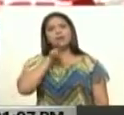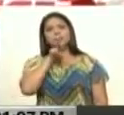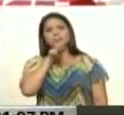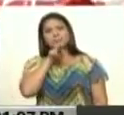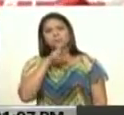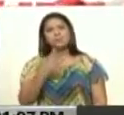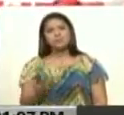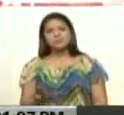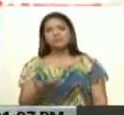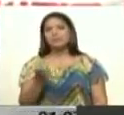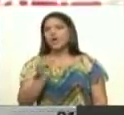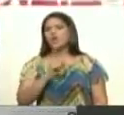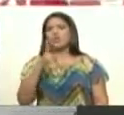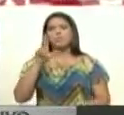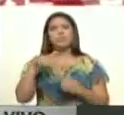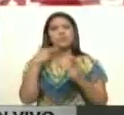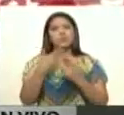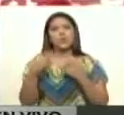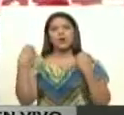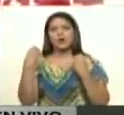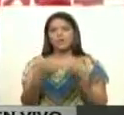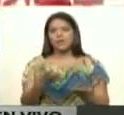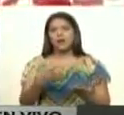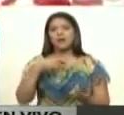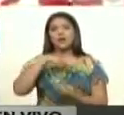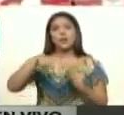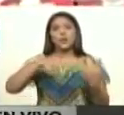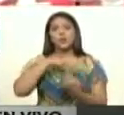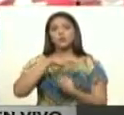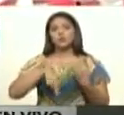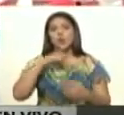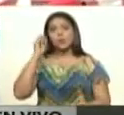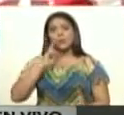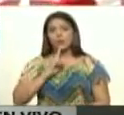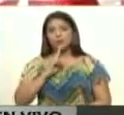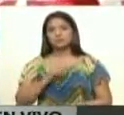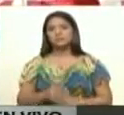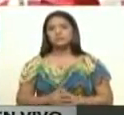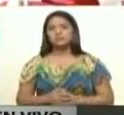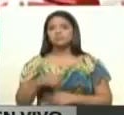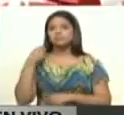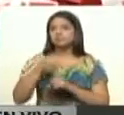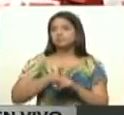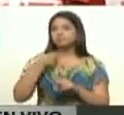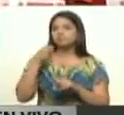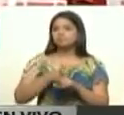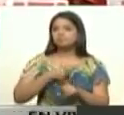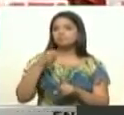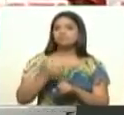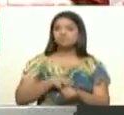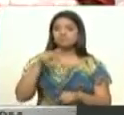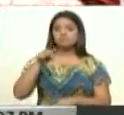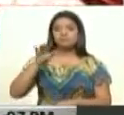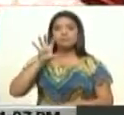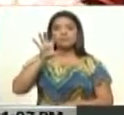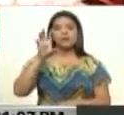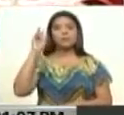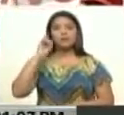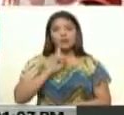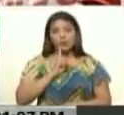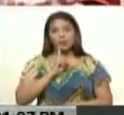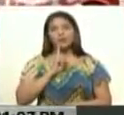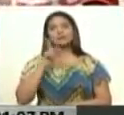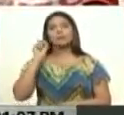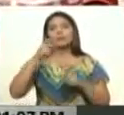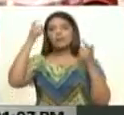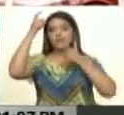de no entregar jamás la revolución bolivariana gestada en la patria de Bolívar y de